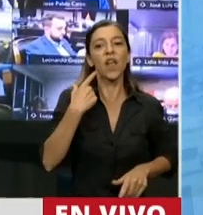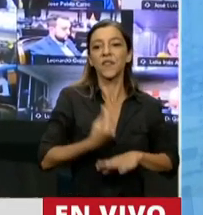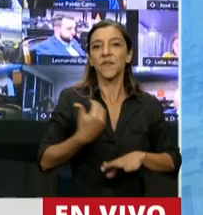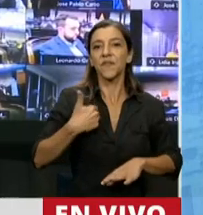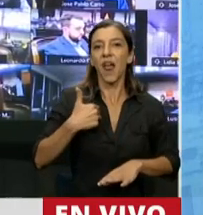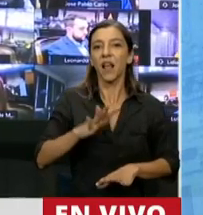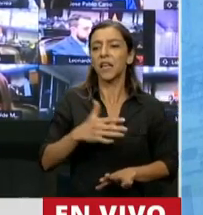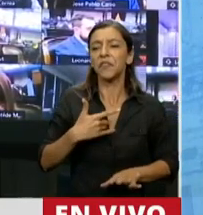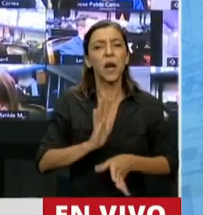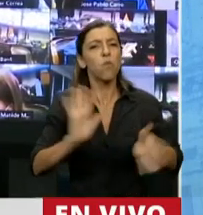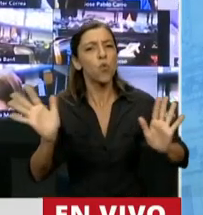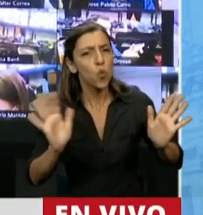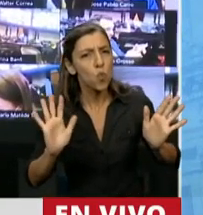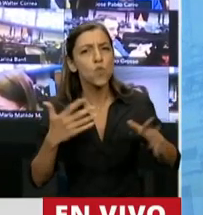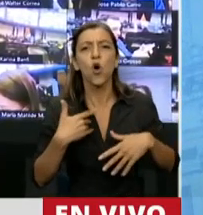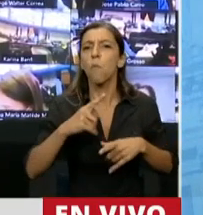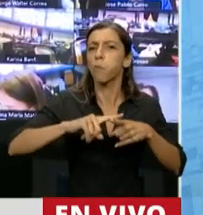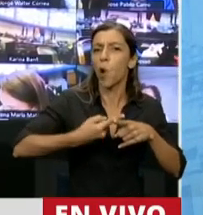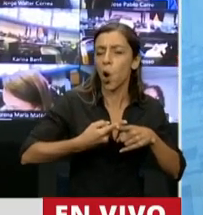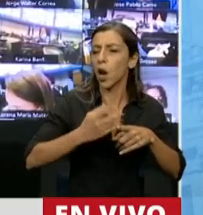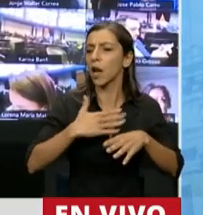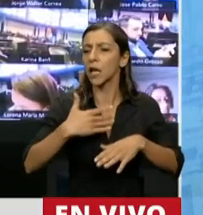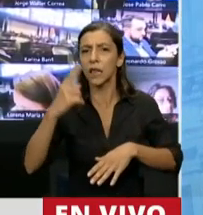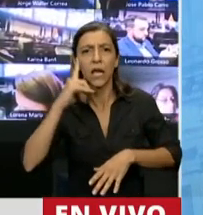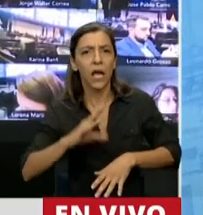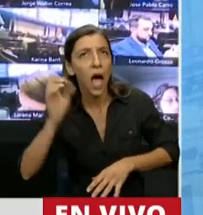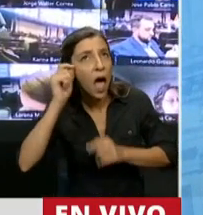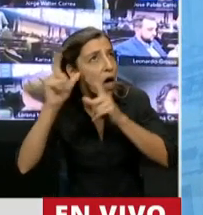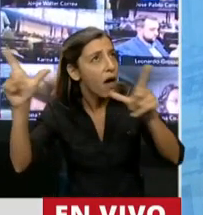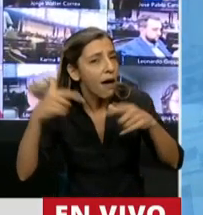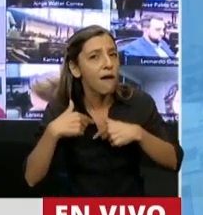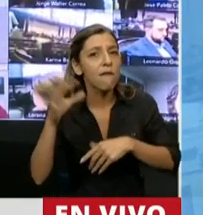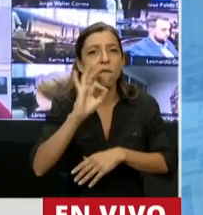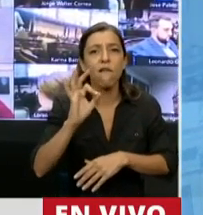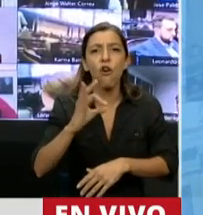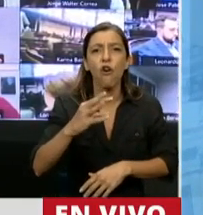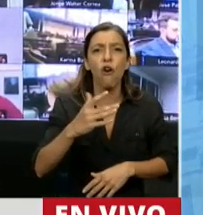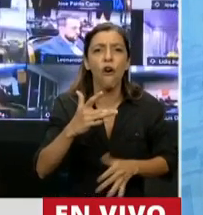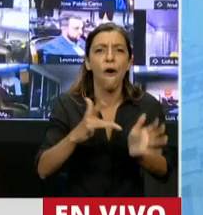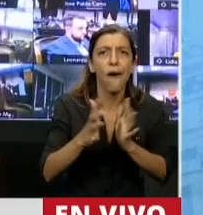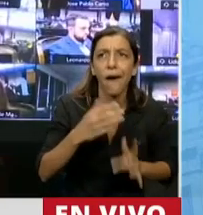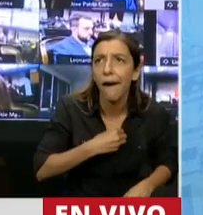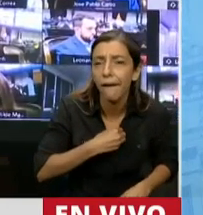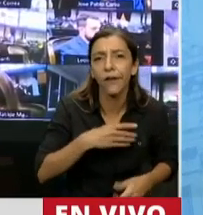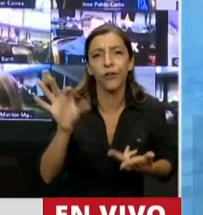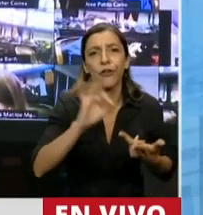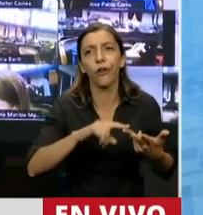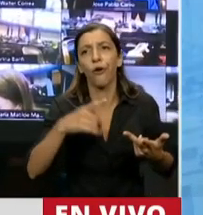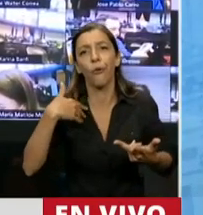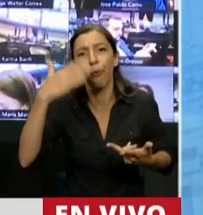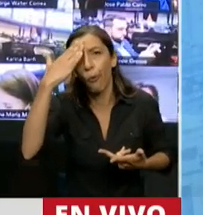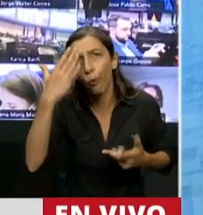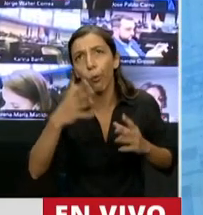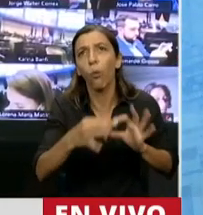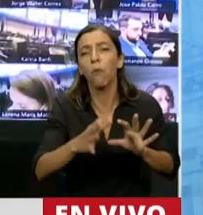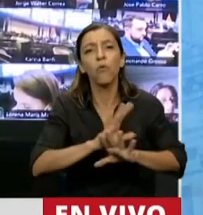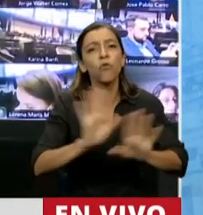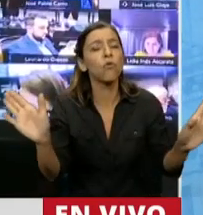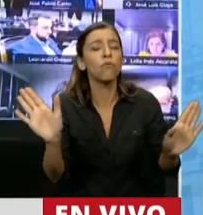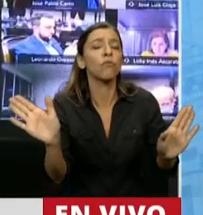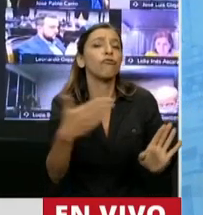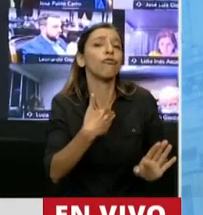distinciones ideológicas, sin distinciones de orientaciones de ningún tipo religioso, ni de ningún tipo cultural, se sientan en su